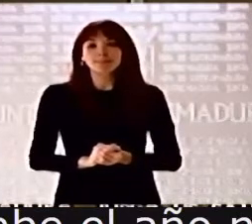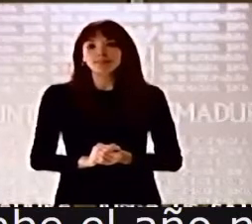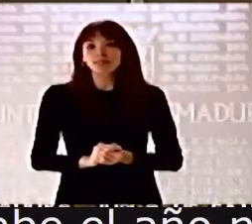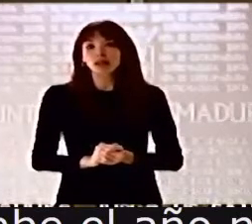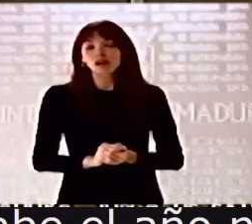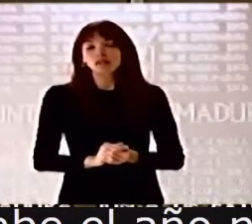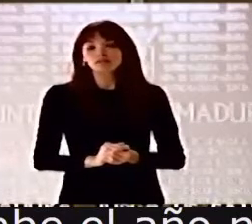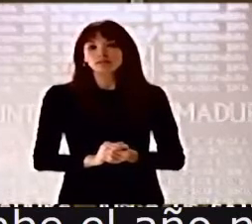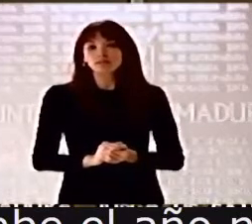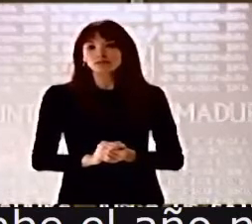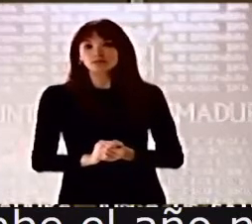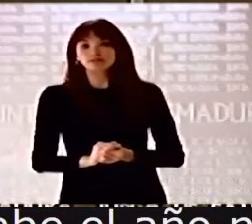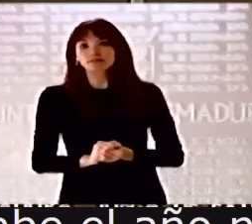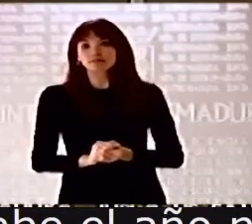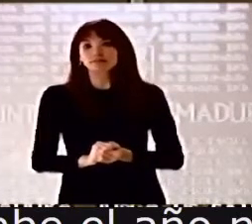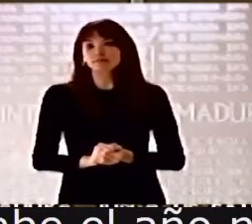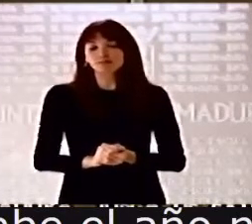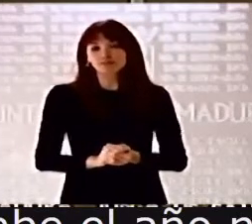Cuando